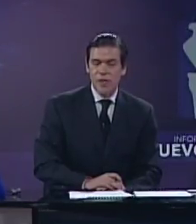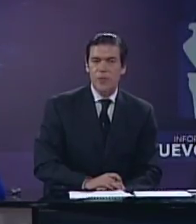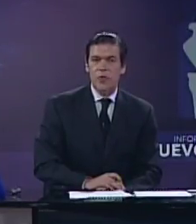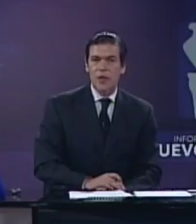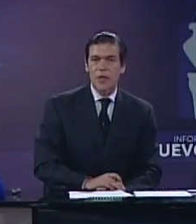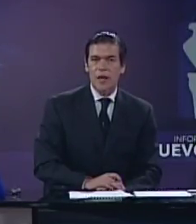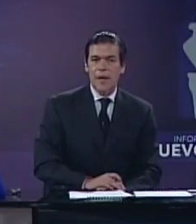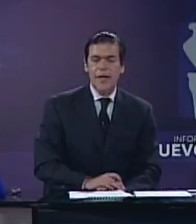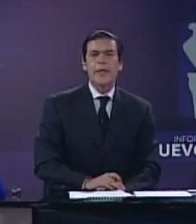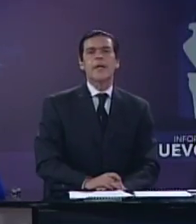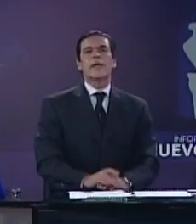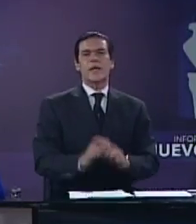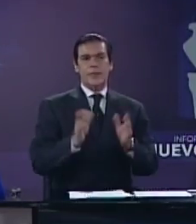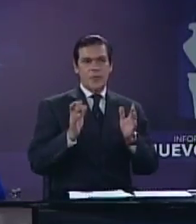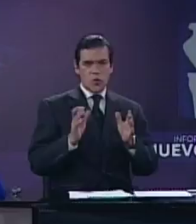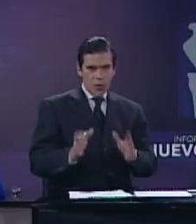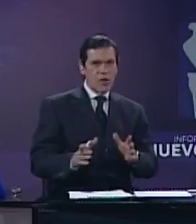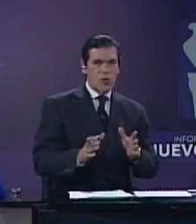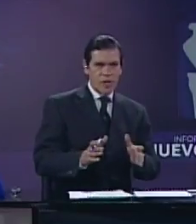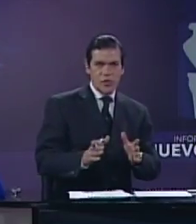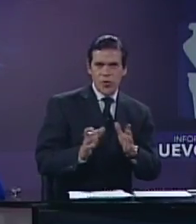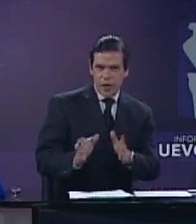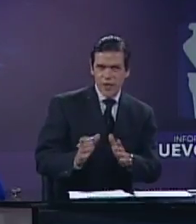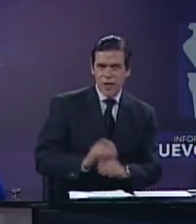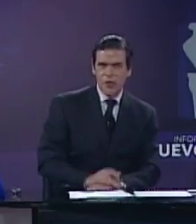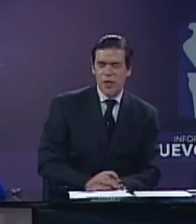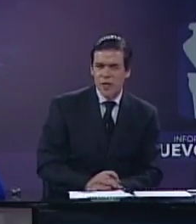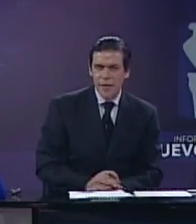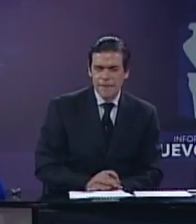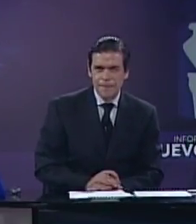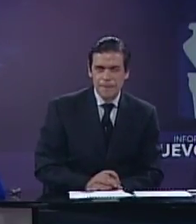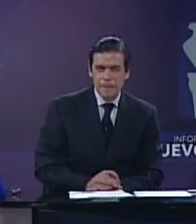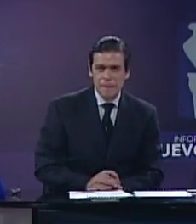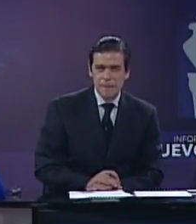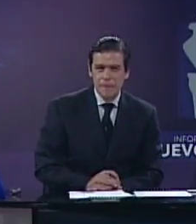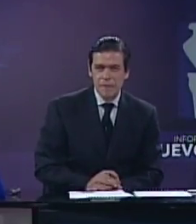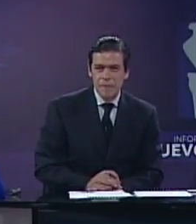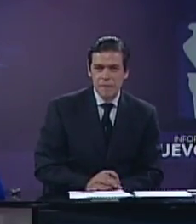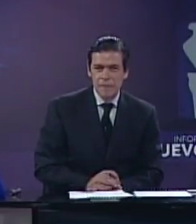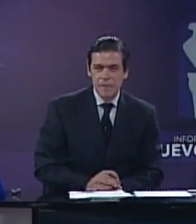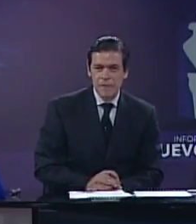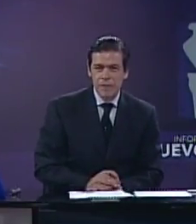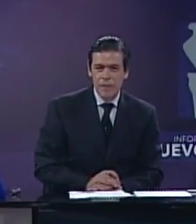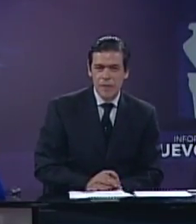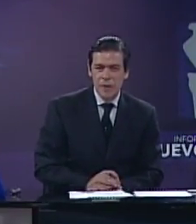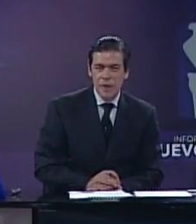gusto, gracias por tomarnos la llamada. Buenos días. ¿Nos pone en contexto de esta noticia? Sí, muy buenos días a